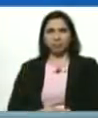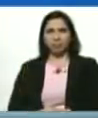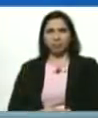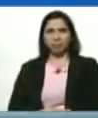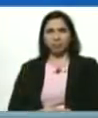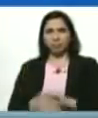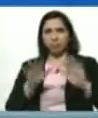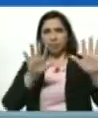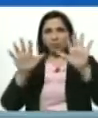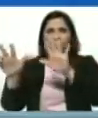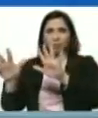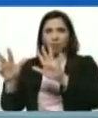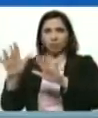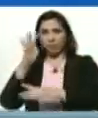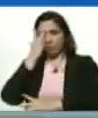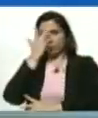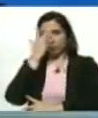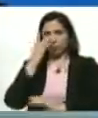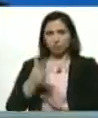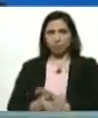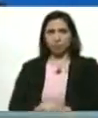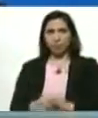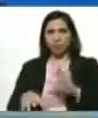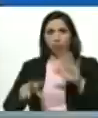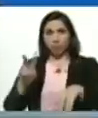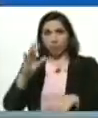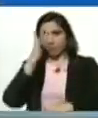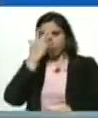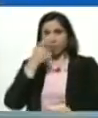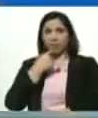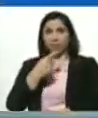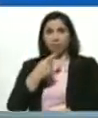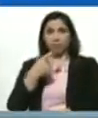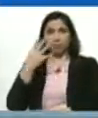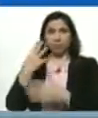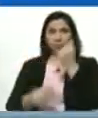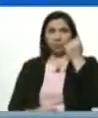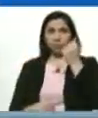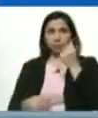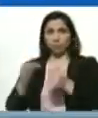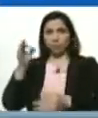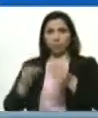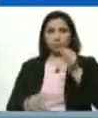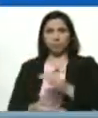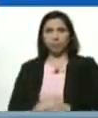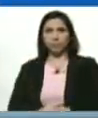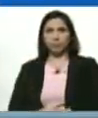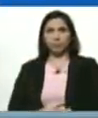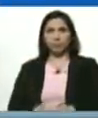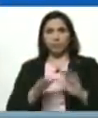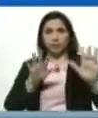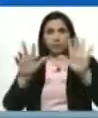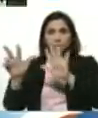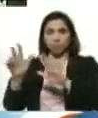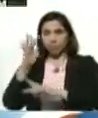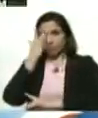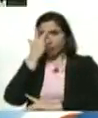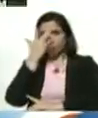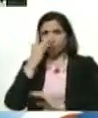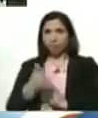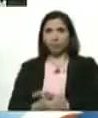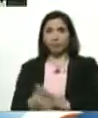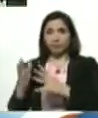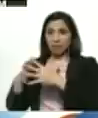18 de febrero el 12 de febrero lo dice el prófugo de la justicia el 18 de febrero